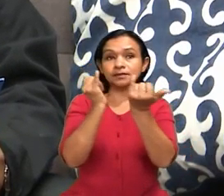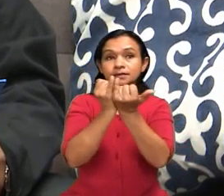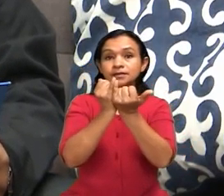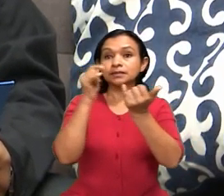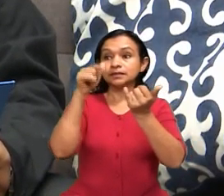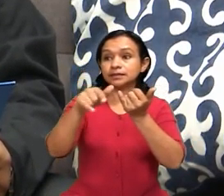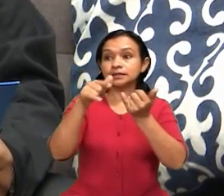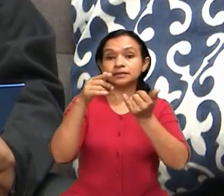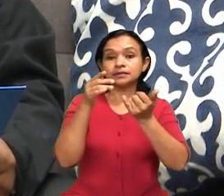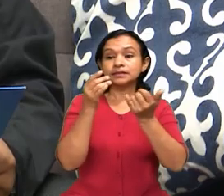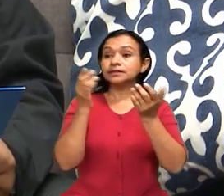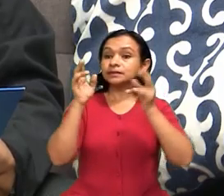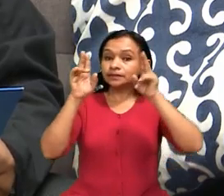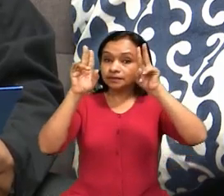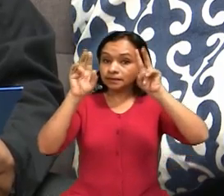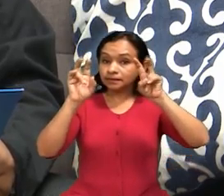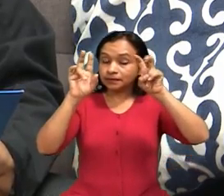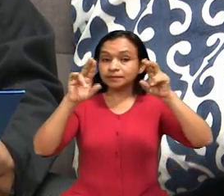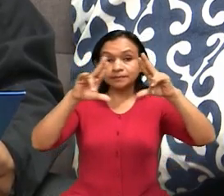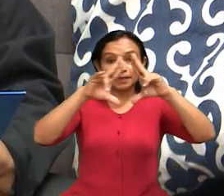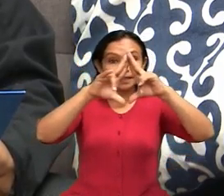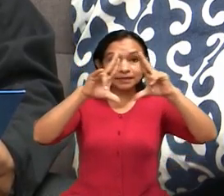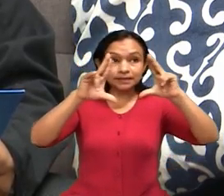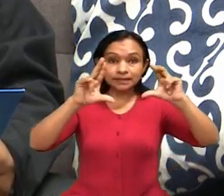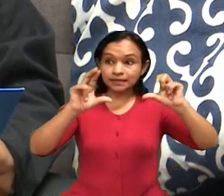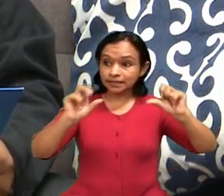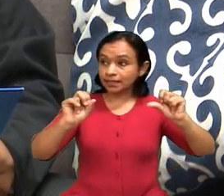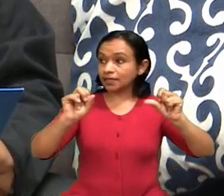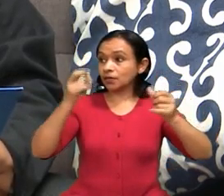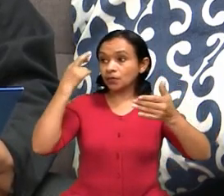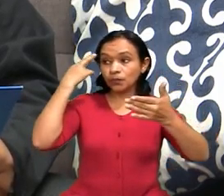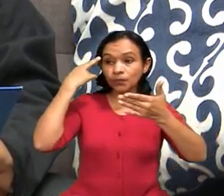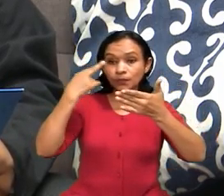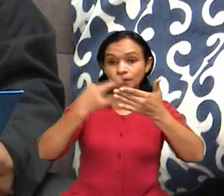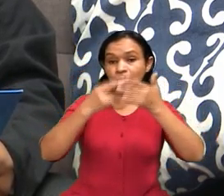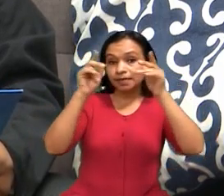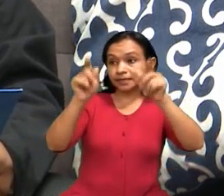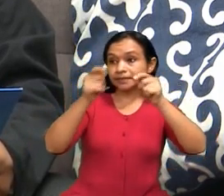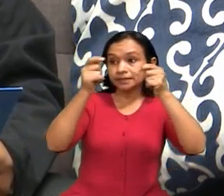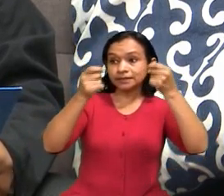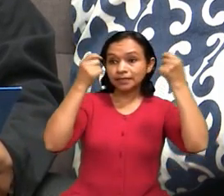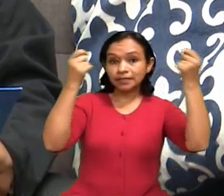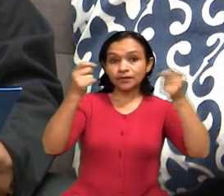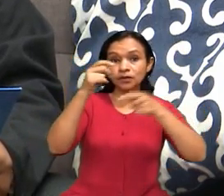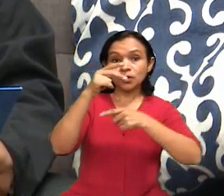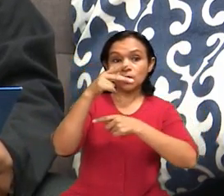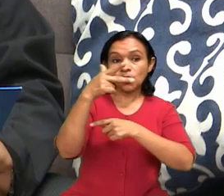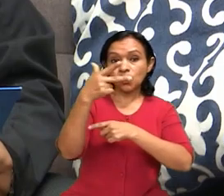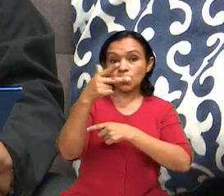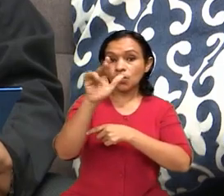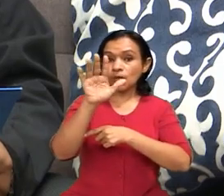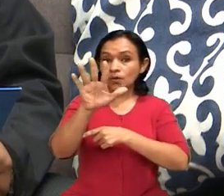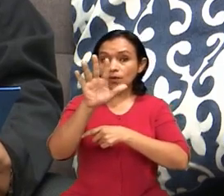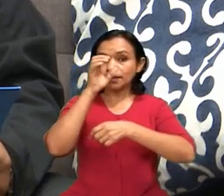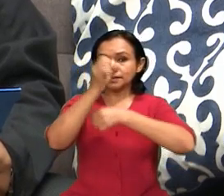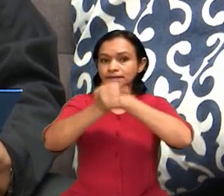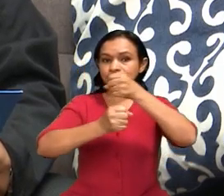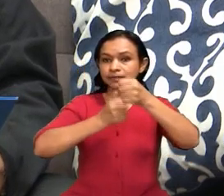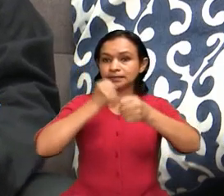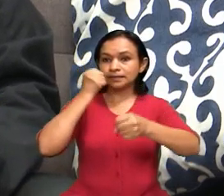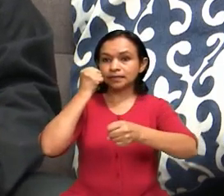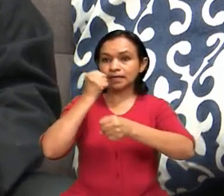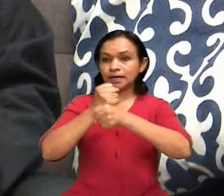oportunidad, un tema en el que Nicaragua entera conmemora y festeja el 85 aniversario del tránsito a la inmortalidad